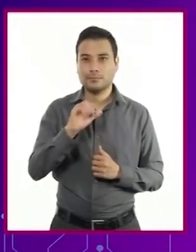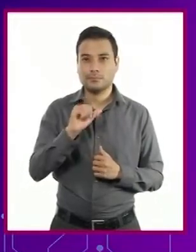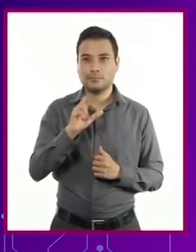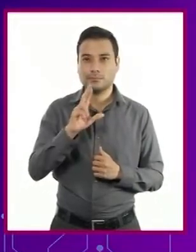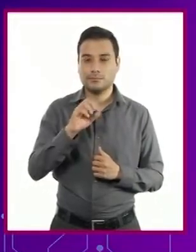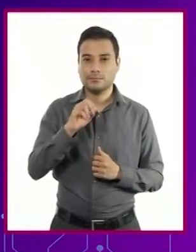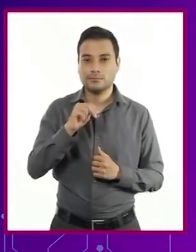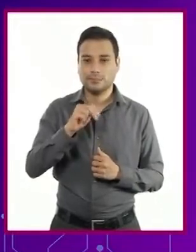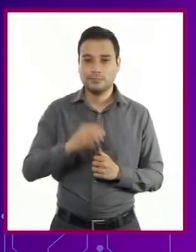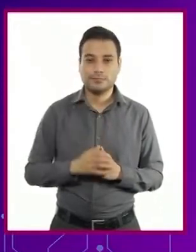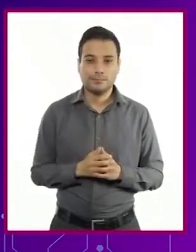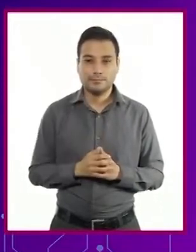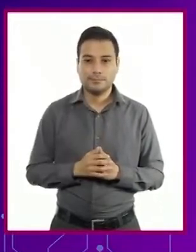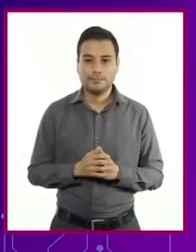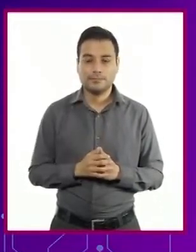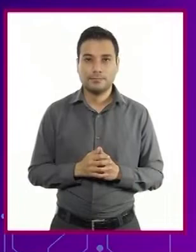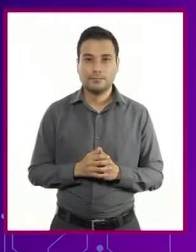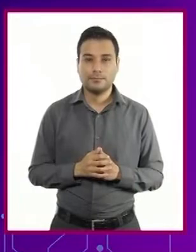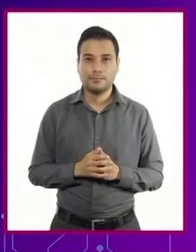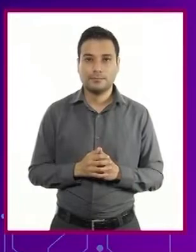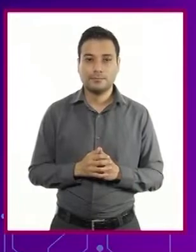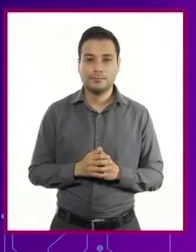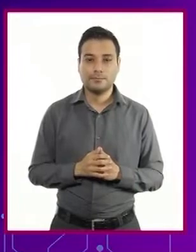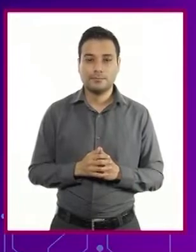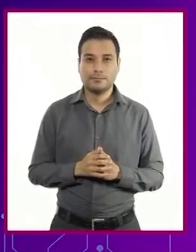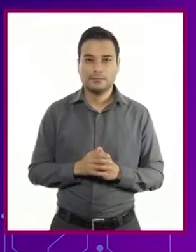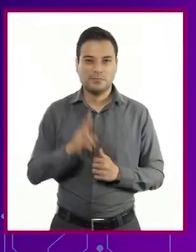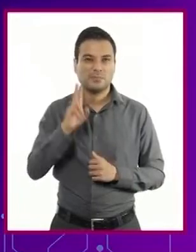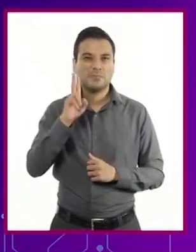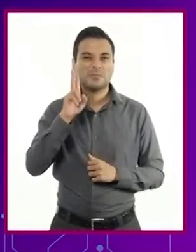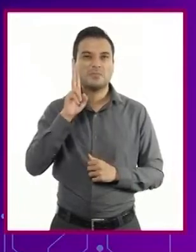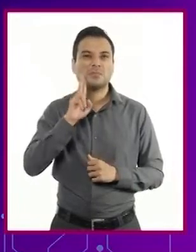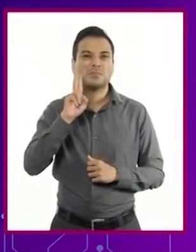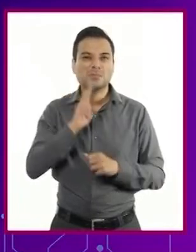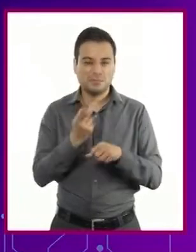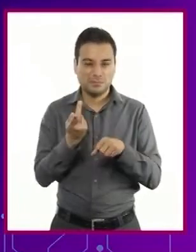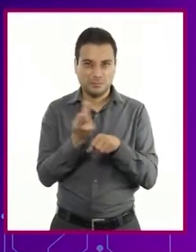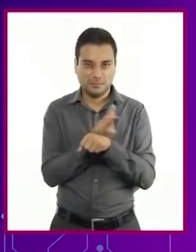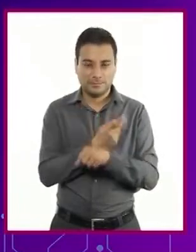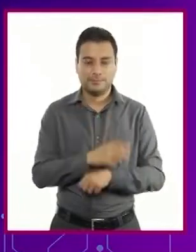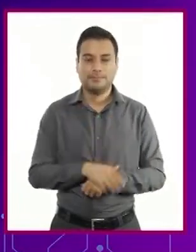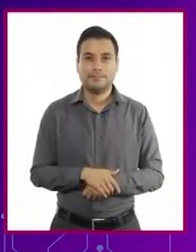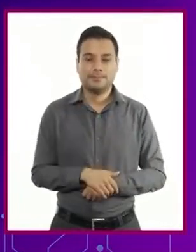encendido para que vean qué es lo que pasa.